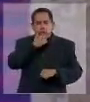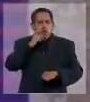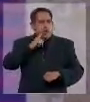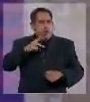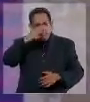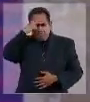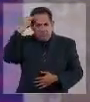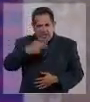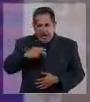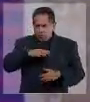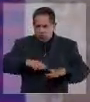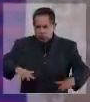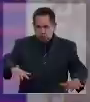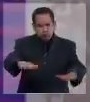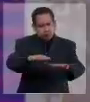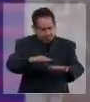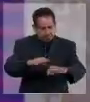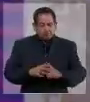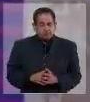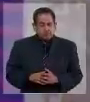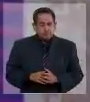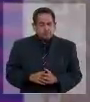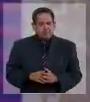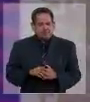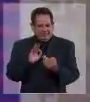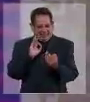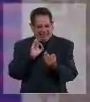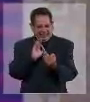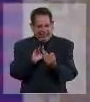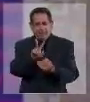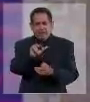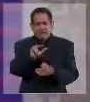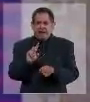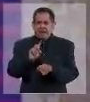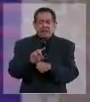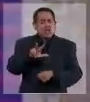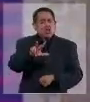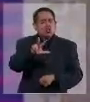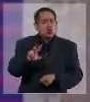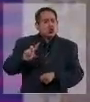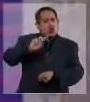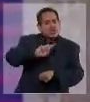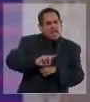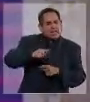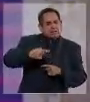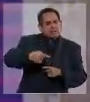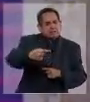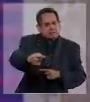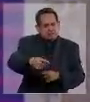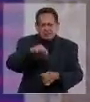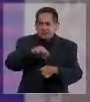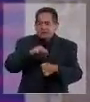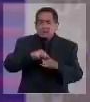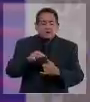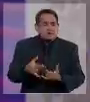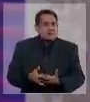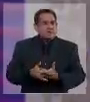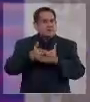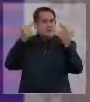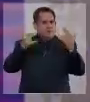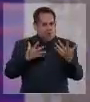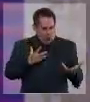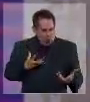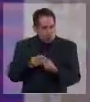mexicanos, estamos a unos días, 18 días de una elección histórica. Vamos a hacer historia,